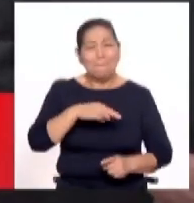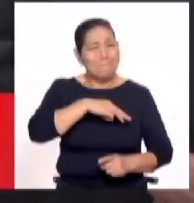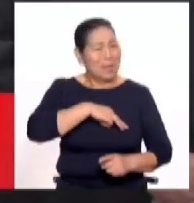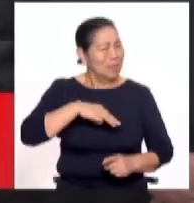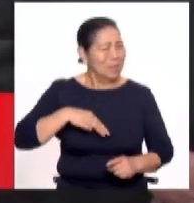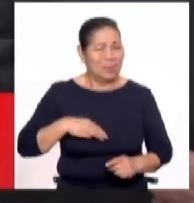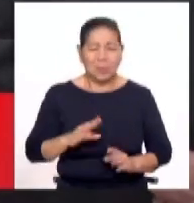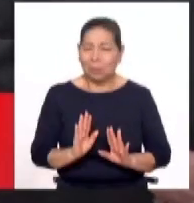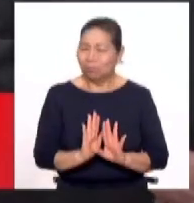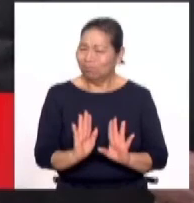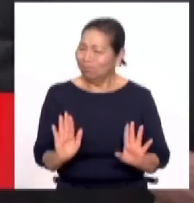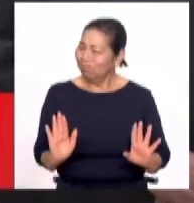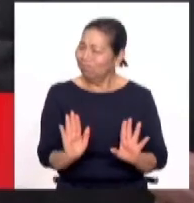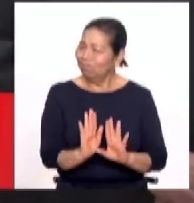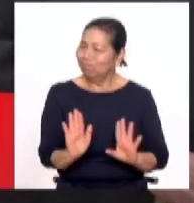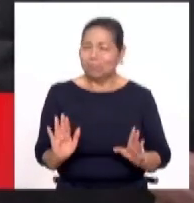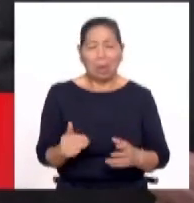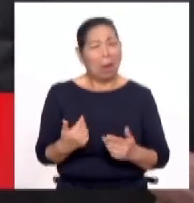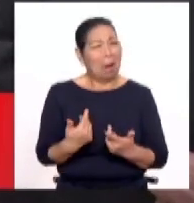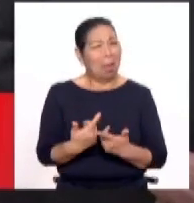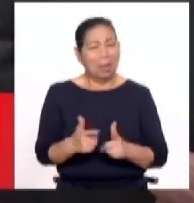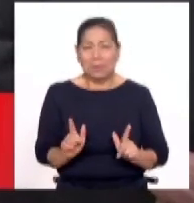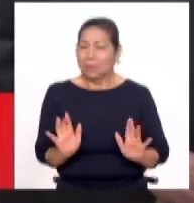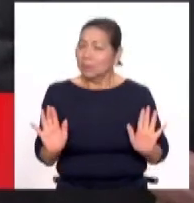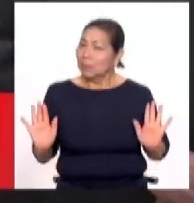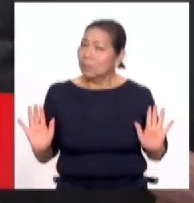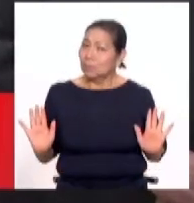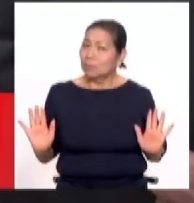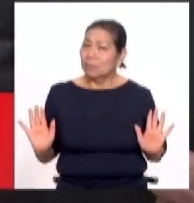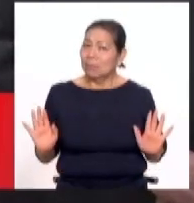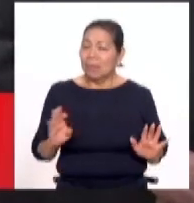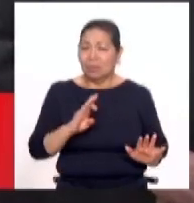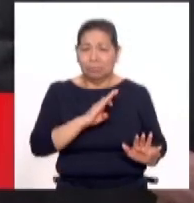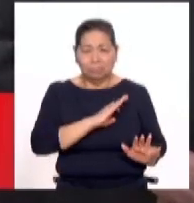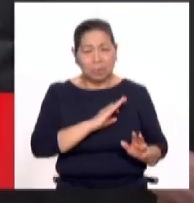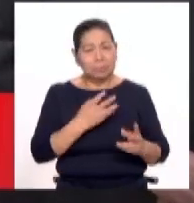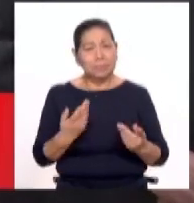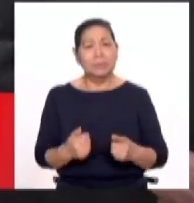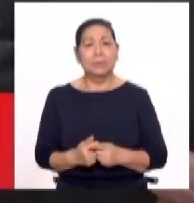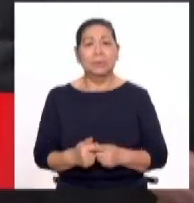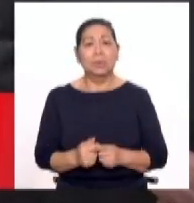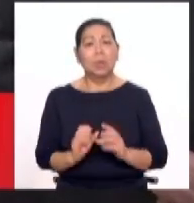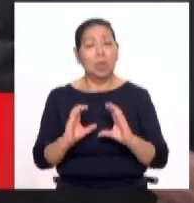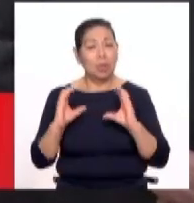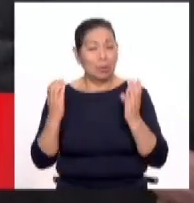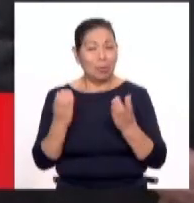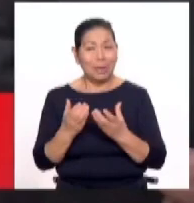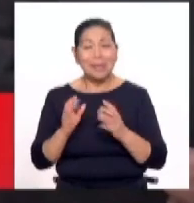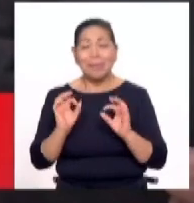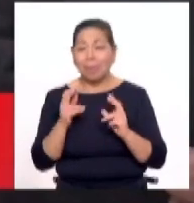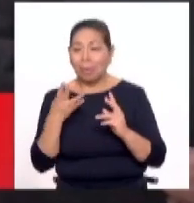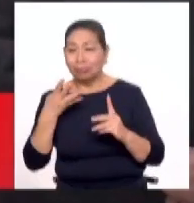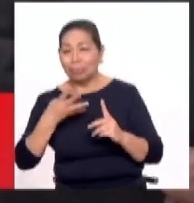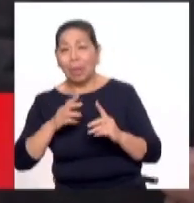ministros, estamos liberados de esta fiscalización del Congreso de la República.